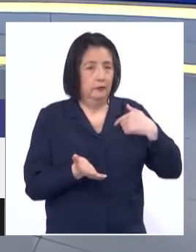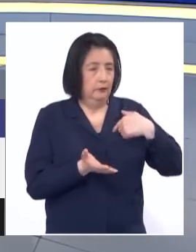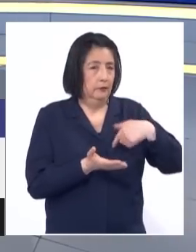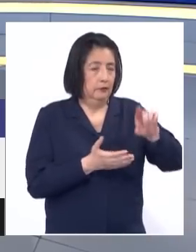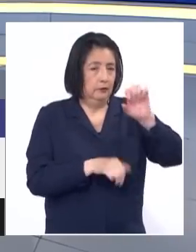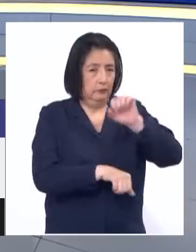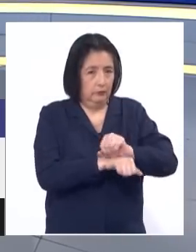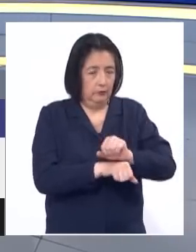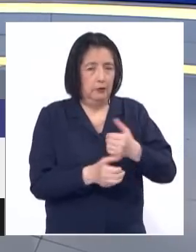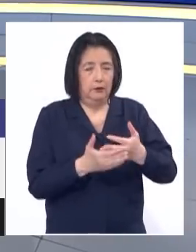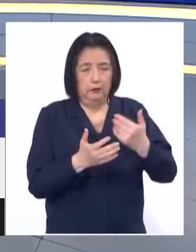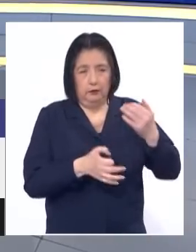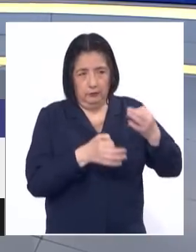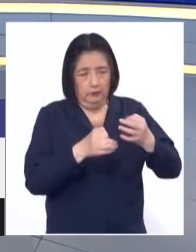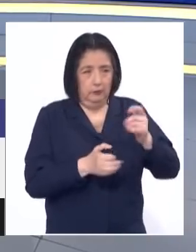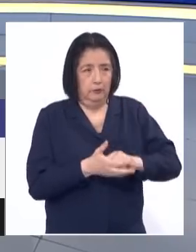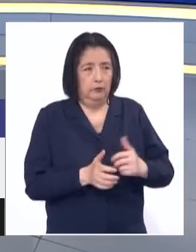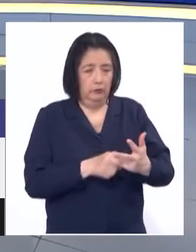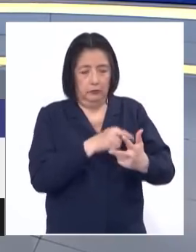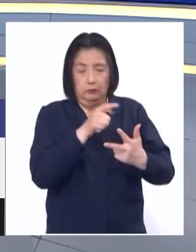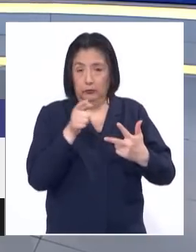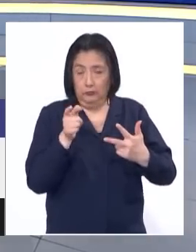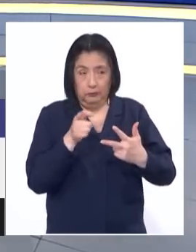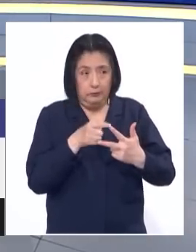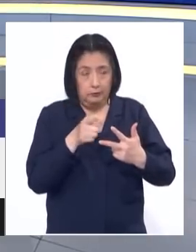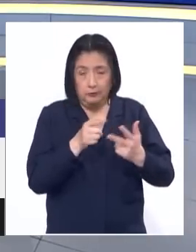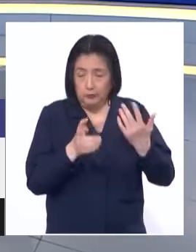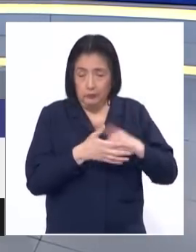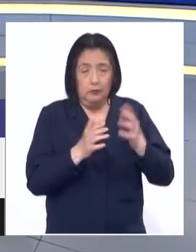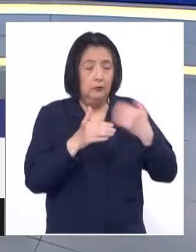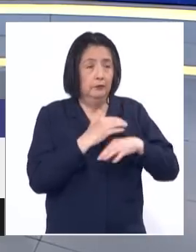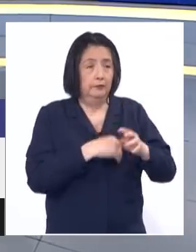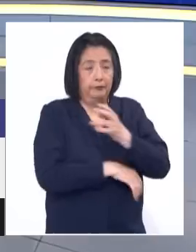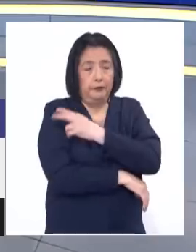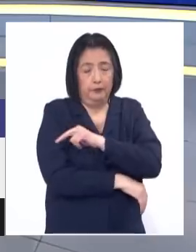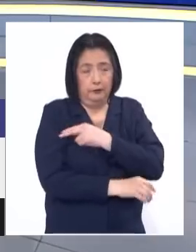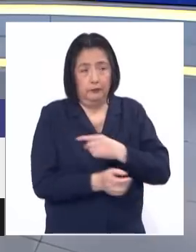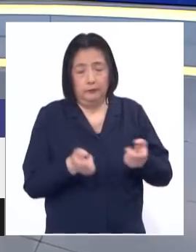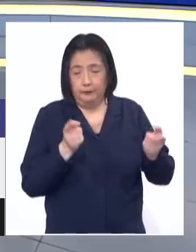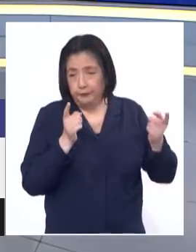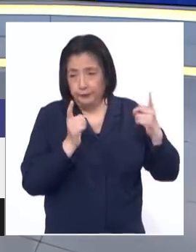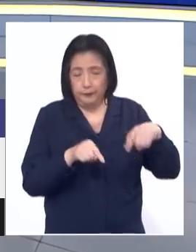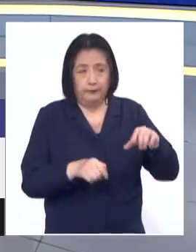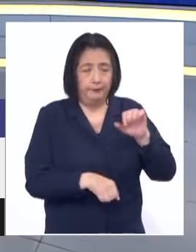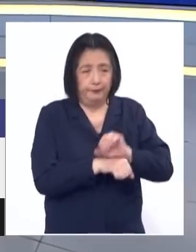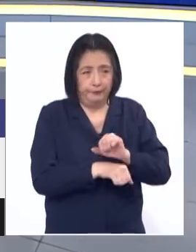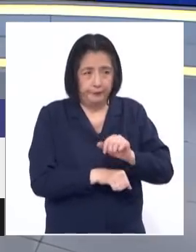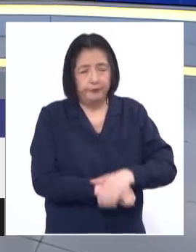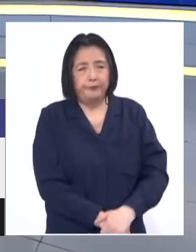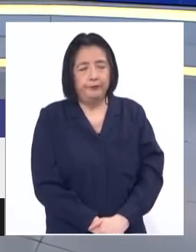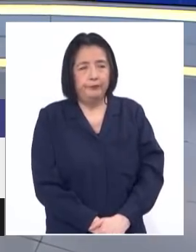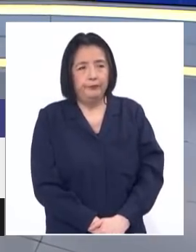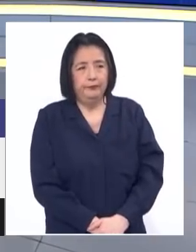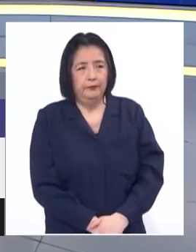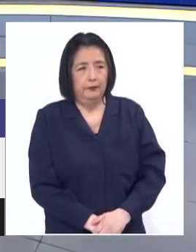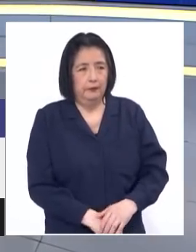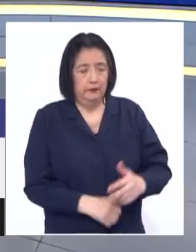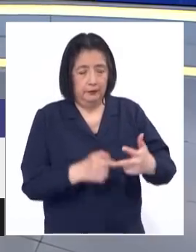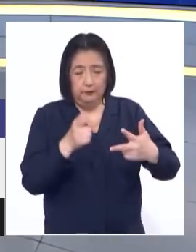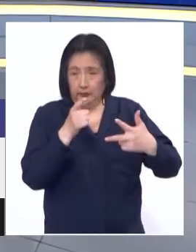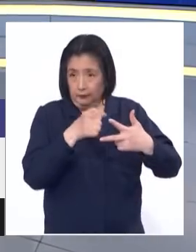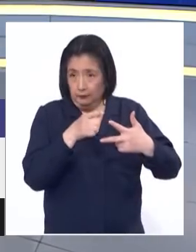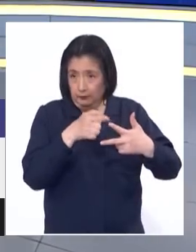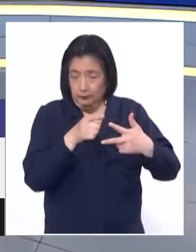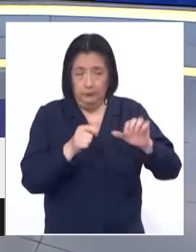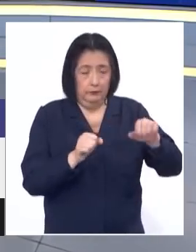detención preliminar. Uno de ellos incluso estaba en el hospital al momento de la detención. Villanueva,